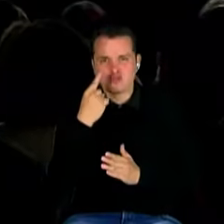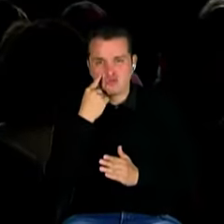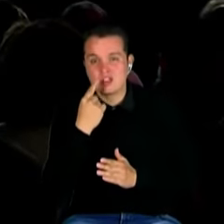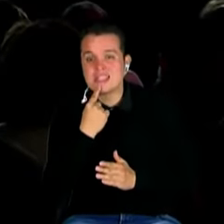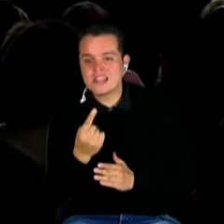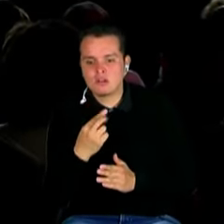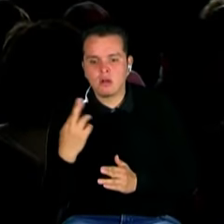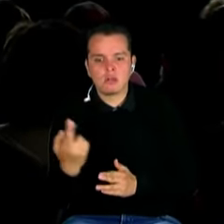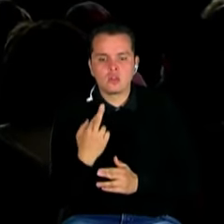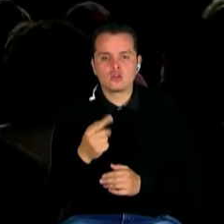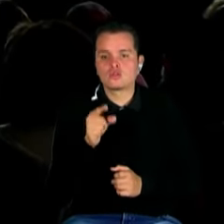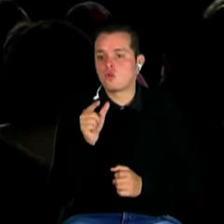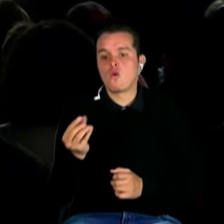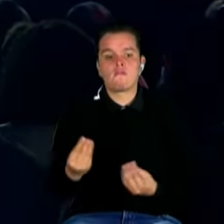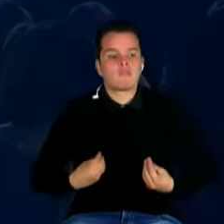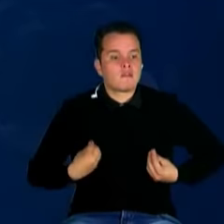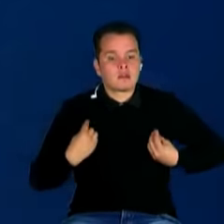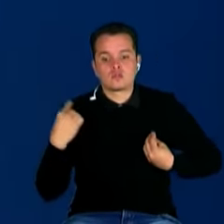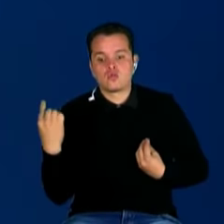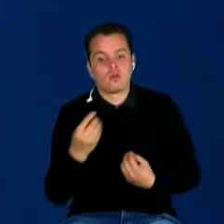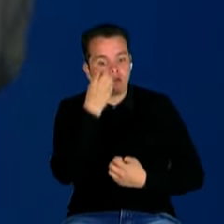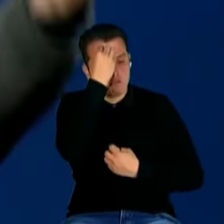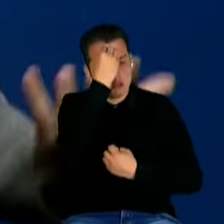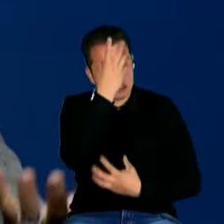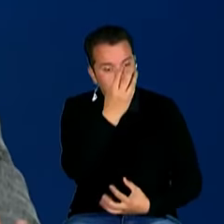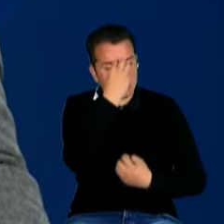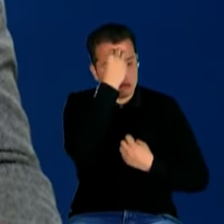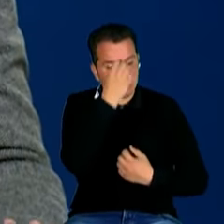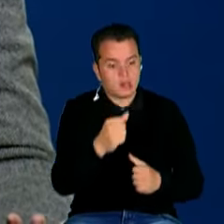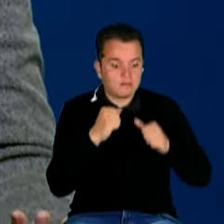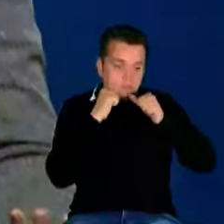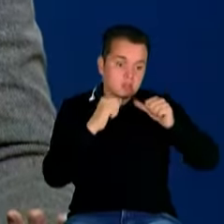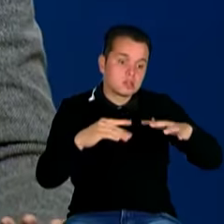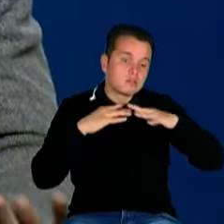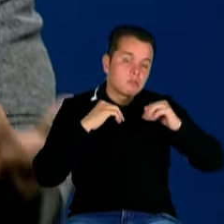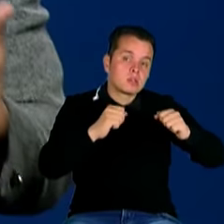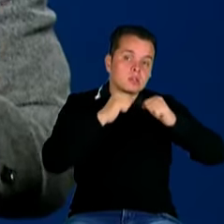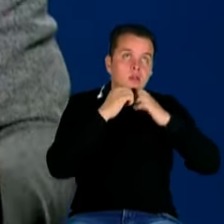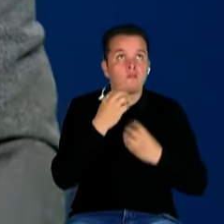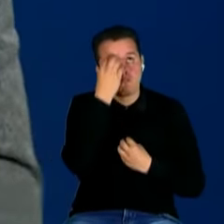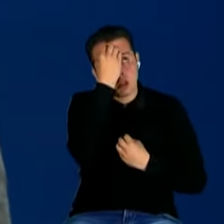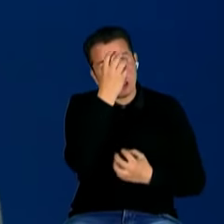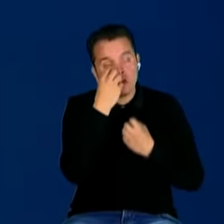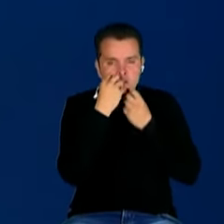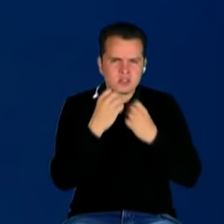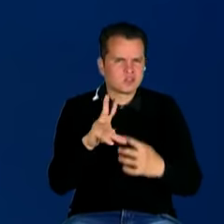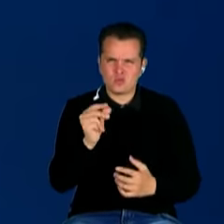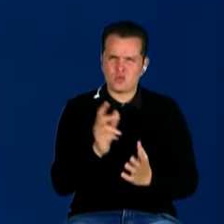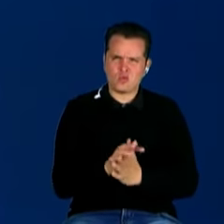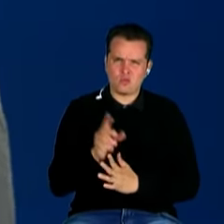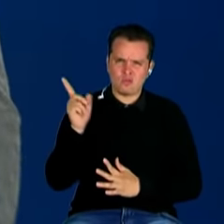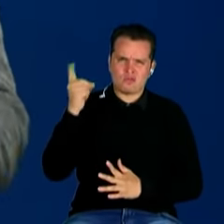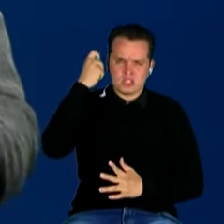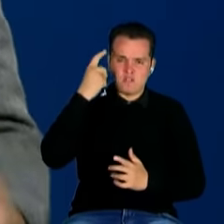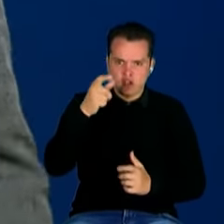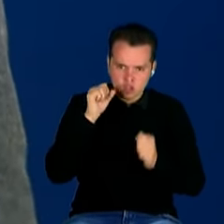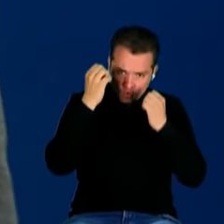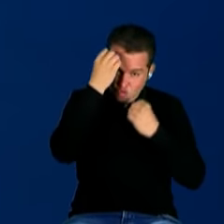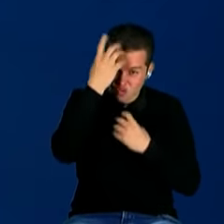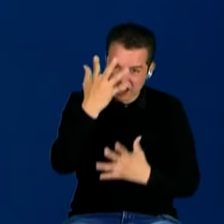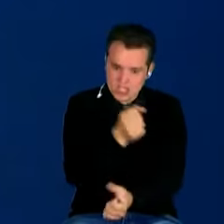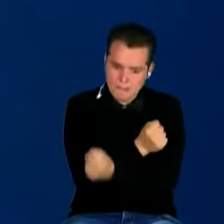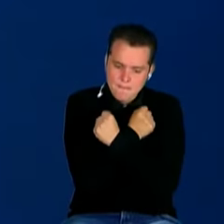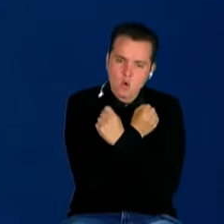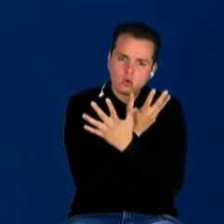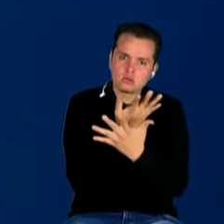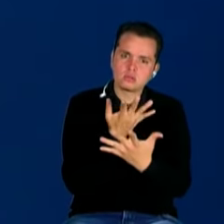digo, no vivas este año simplemente obedeciendo para que me vaya bien. El desafío en esta mañana es: obedécelo por